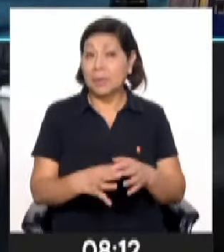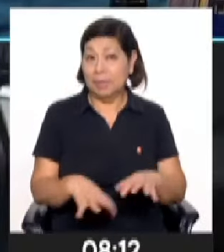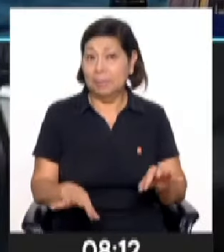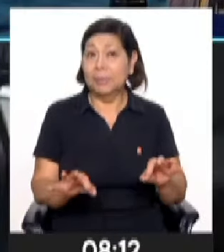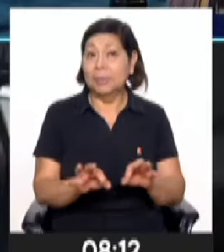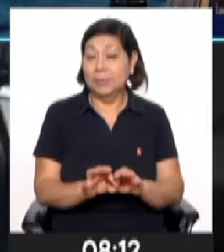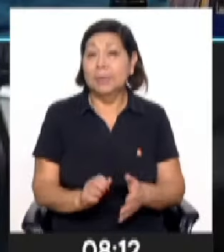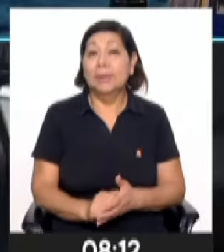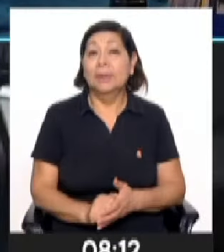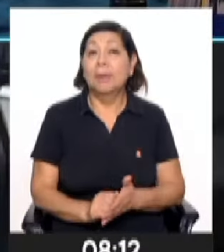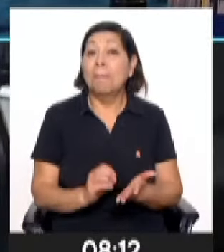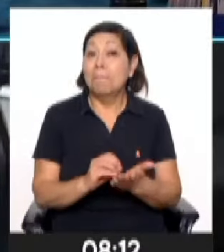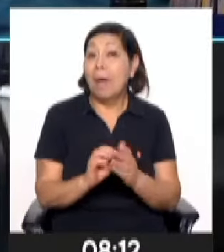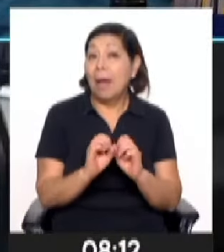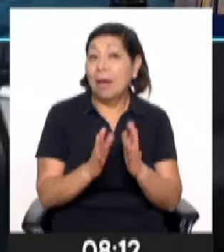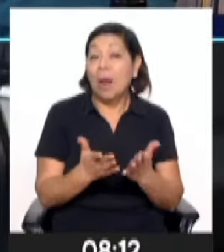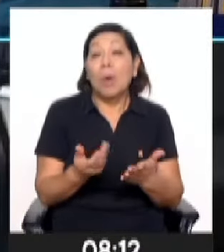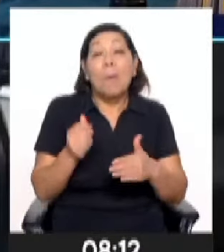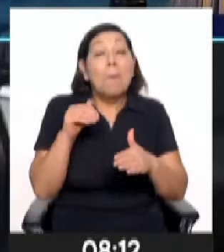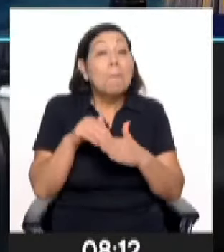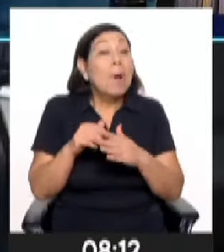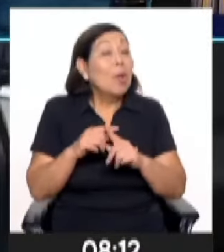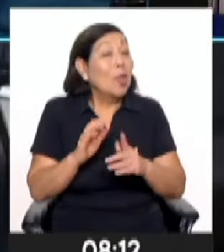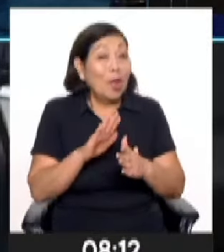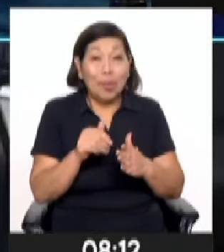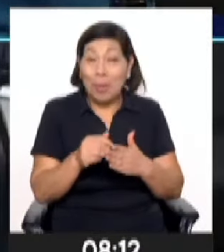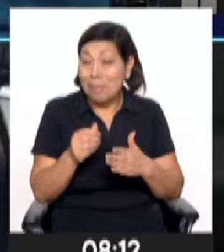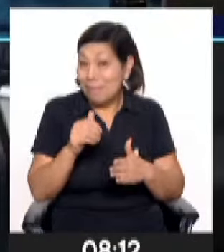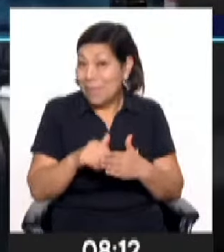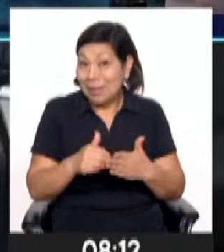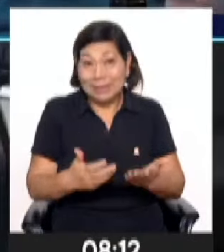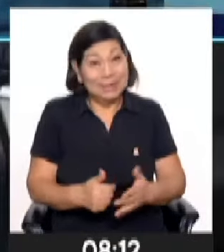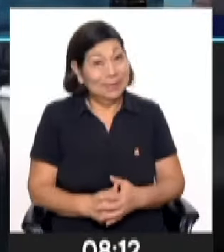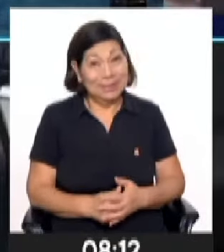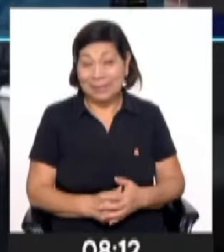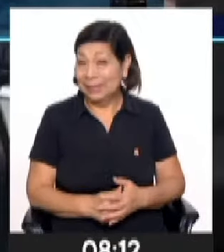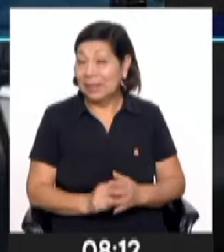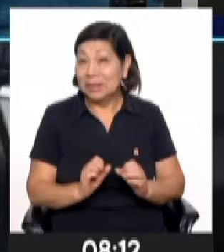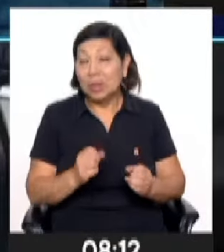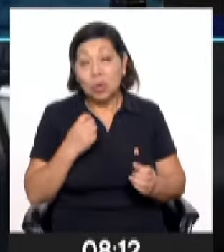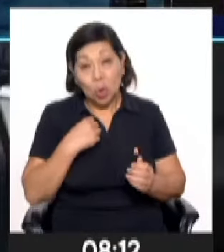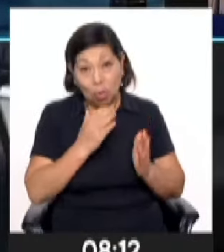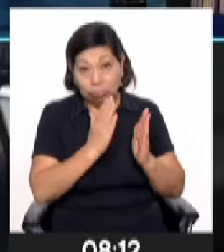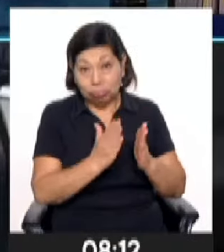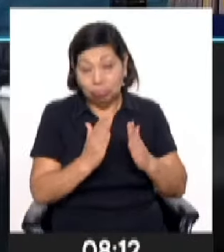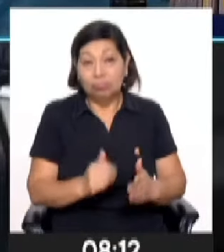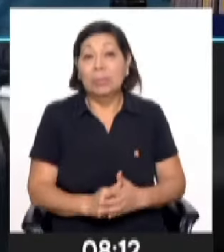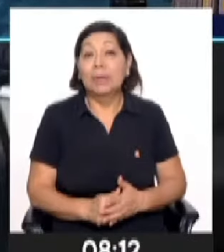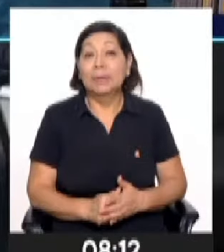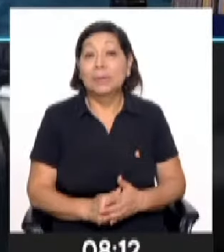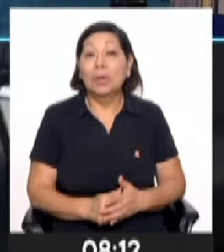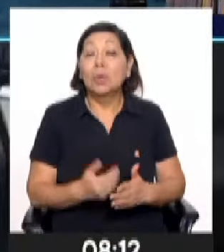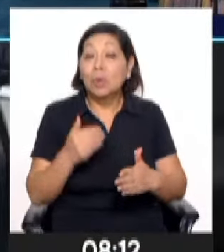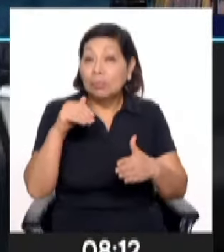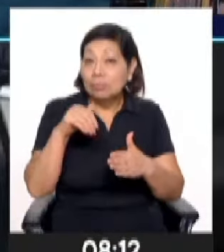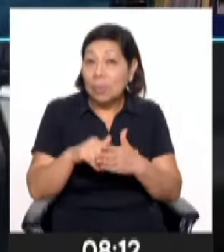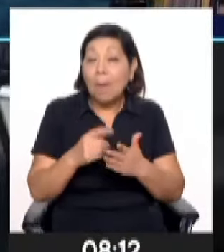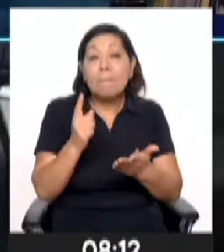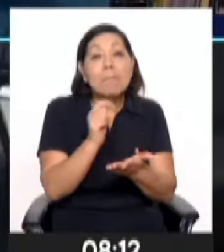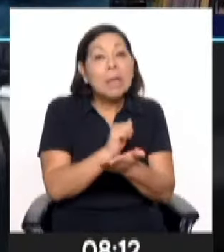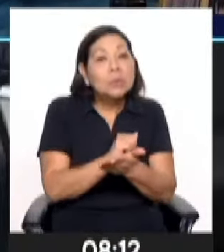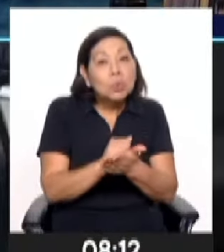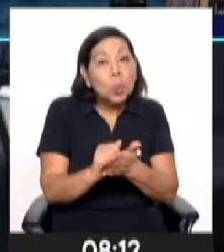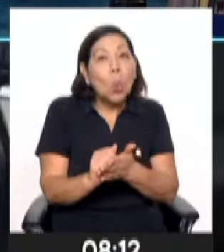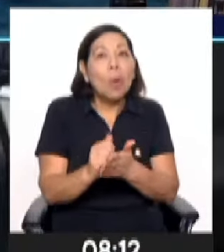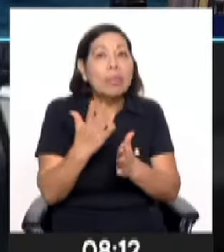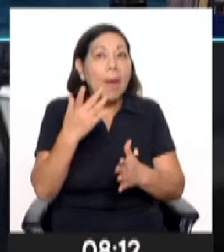Importante también tener claro que con los ahorros, pero no con todos los ahorros. La idea es que, o sea, si yo soy ordenado, debería haber ahorrado